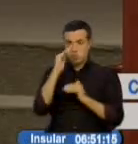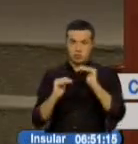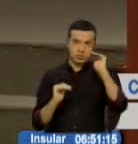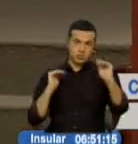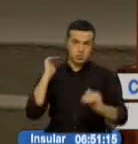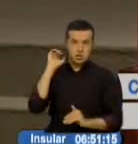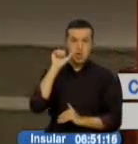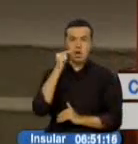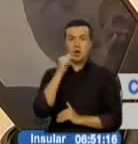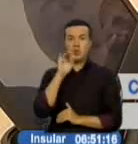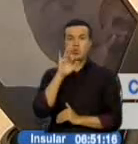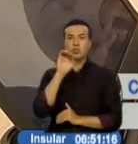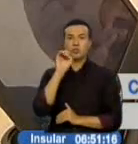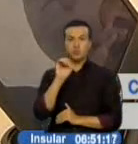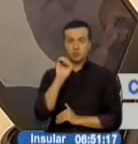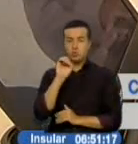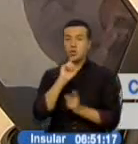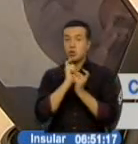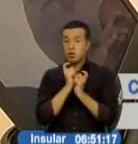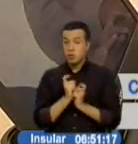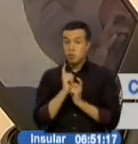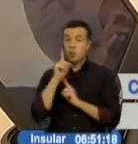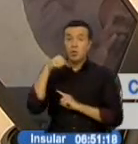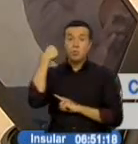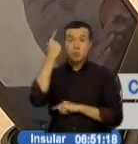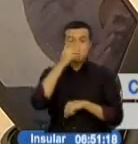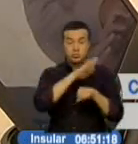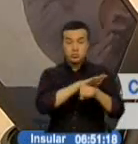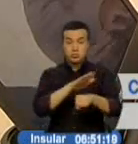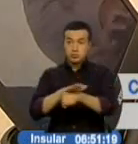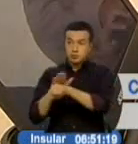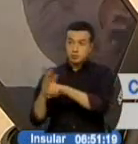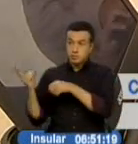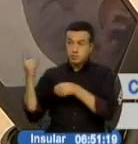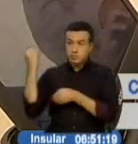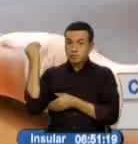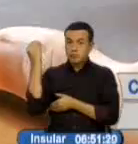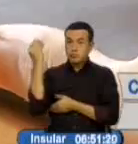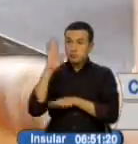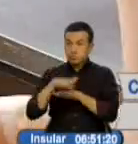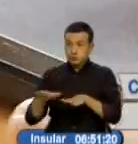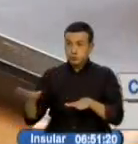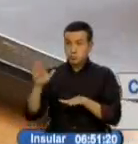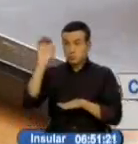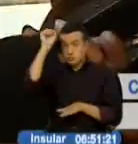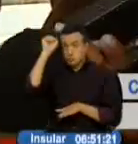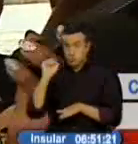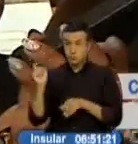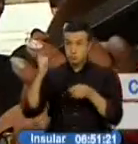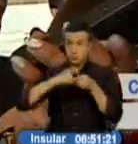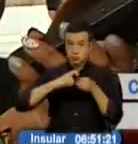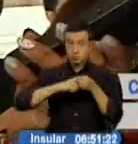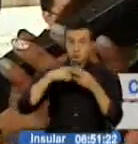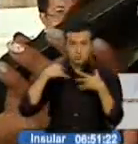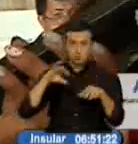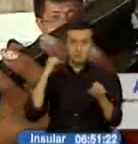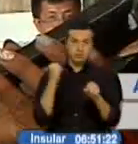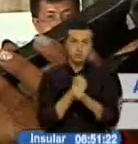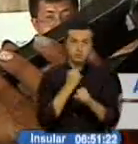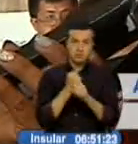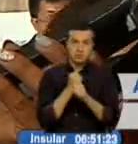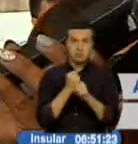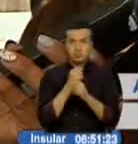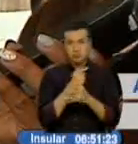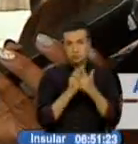Superior, Augusto Barrera, se aplicarán en la próxima convocatoria para los estudiantes del régimen Sierra. Estamos trabajando para tener